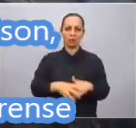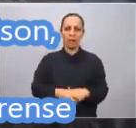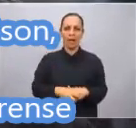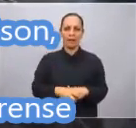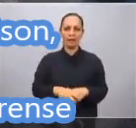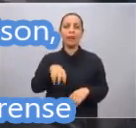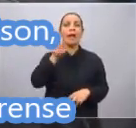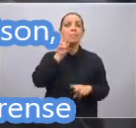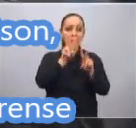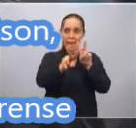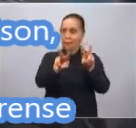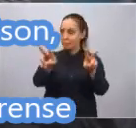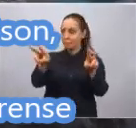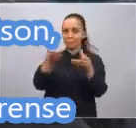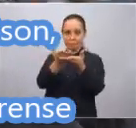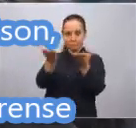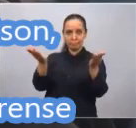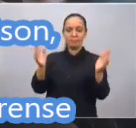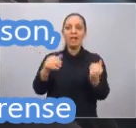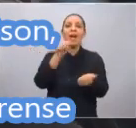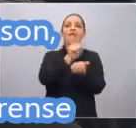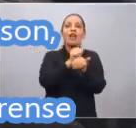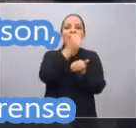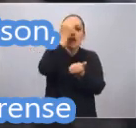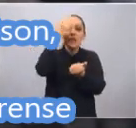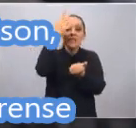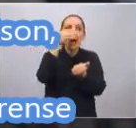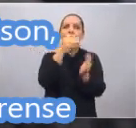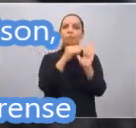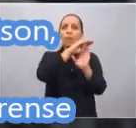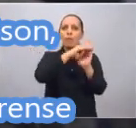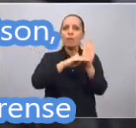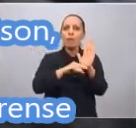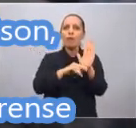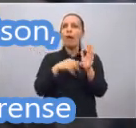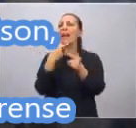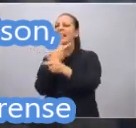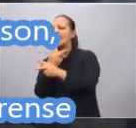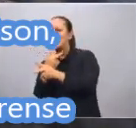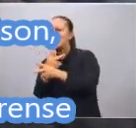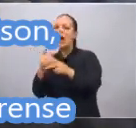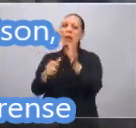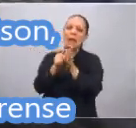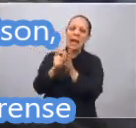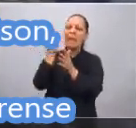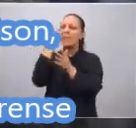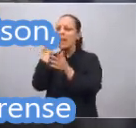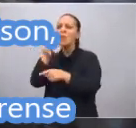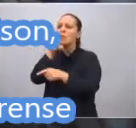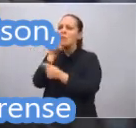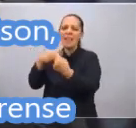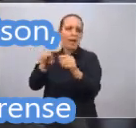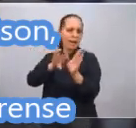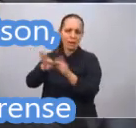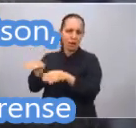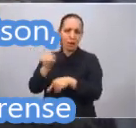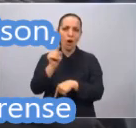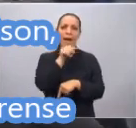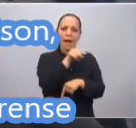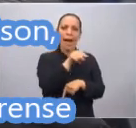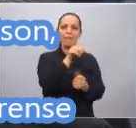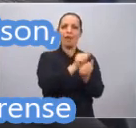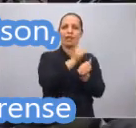Hay que mirarla en el boletín oficial, ni en TikTok, ni en las redes, ni en Twitter.